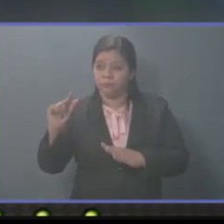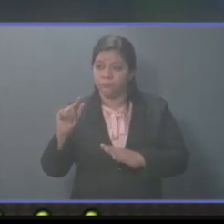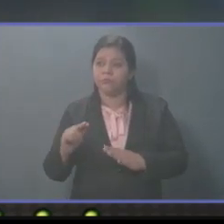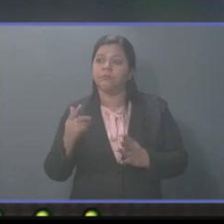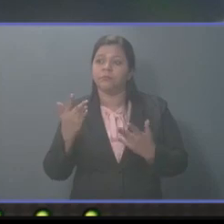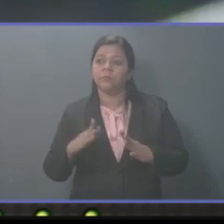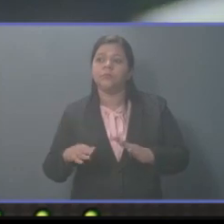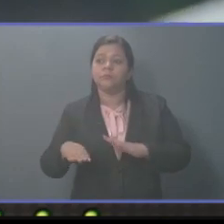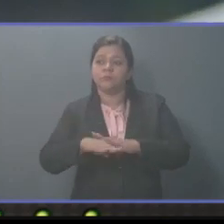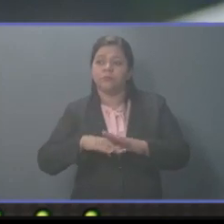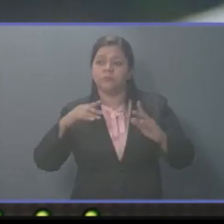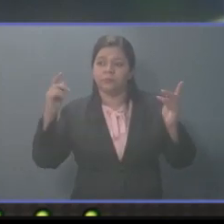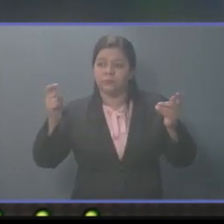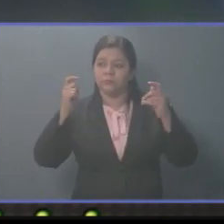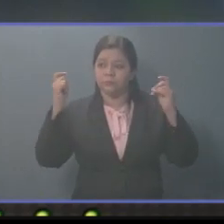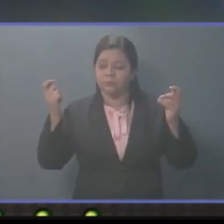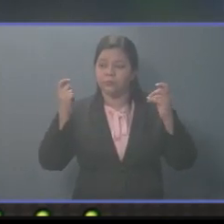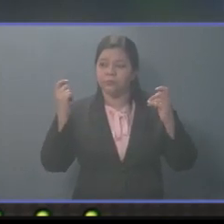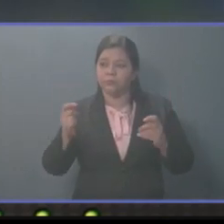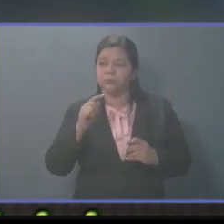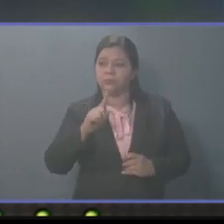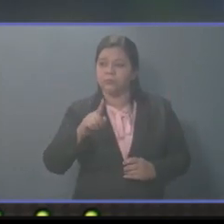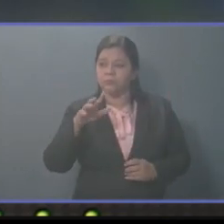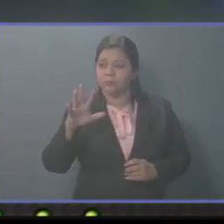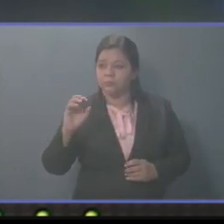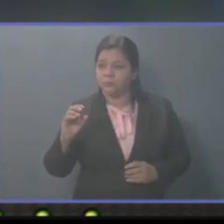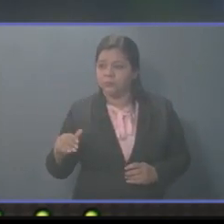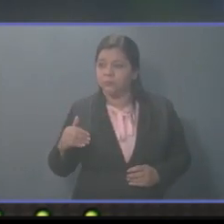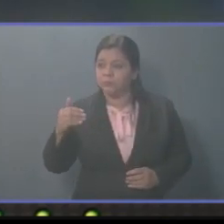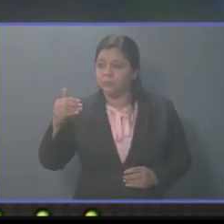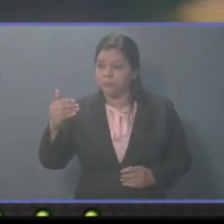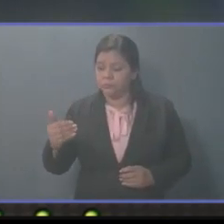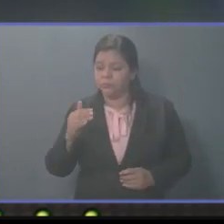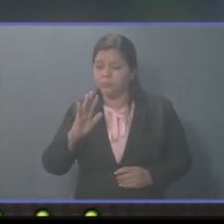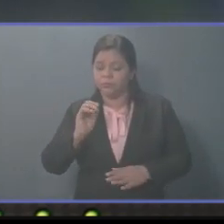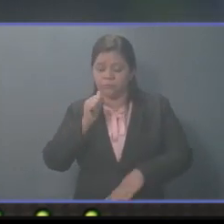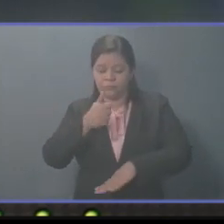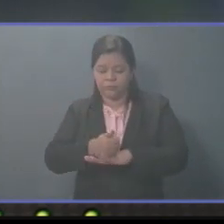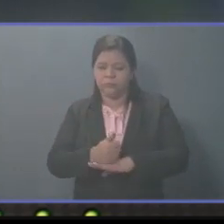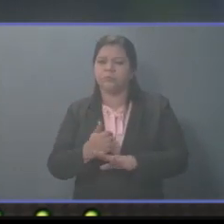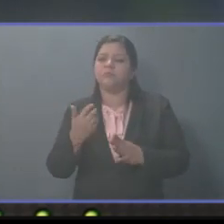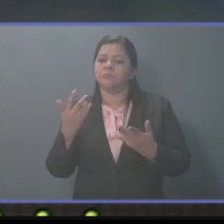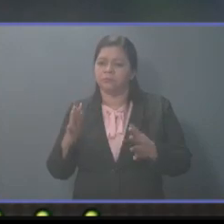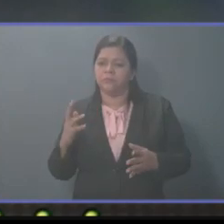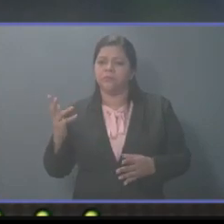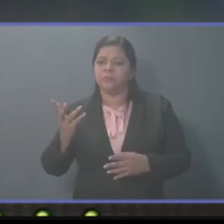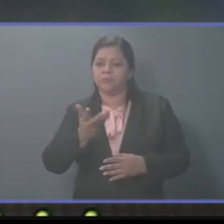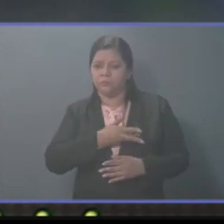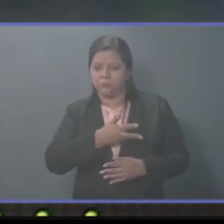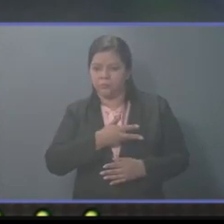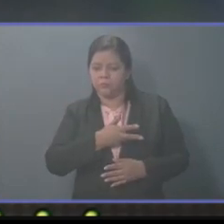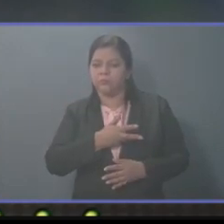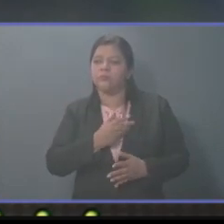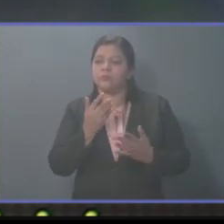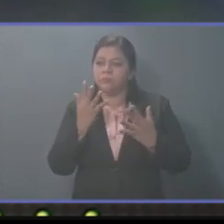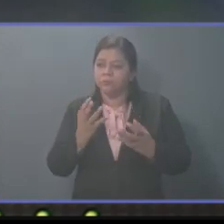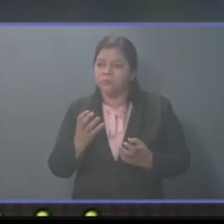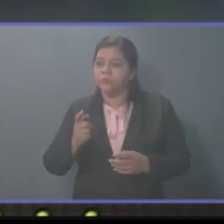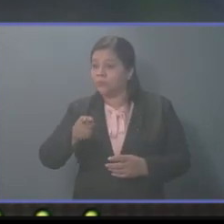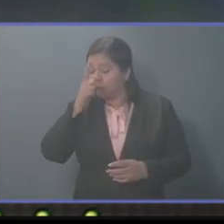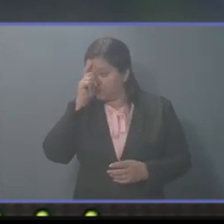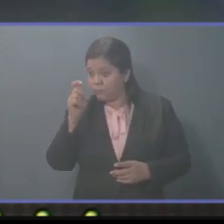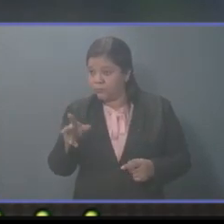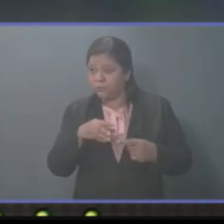en el marco de la celebración de sus 150 años de fundación, se vuelve procedente otorgar un